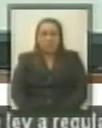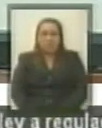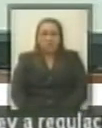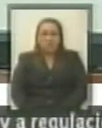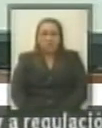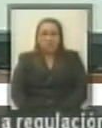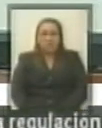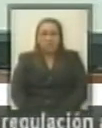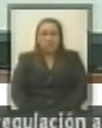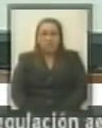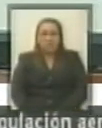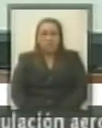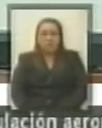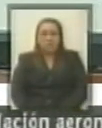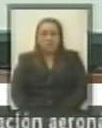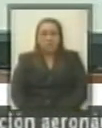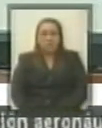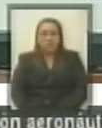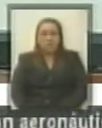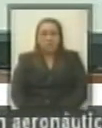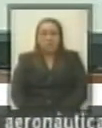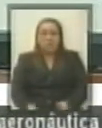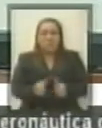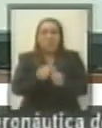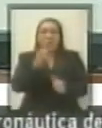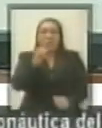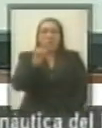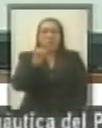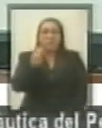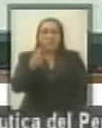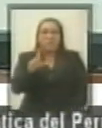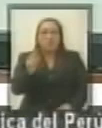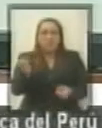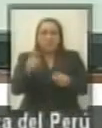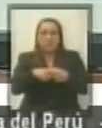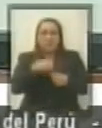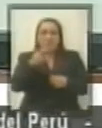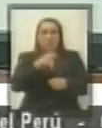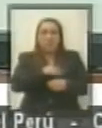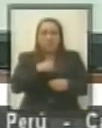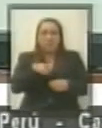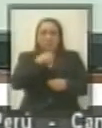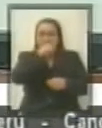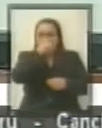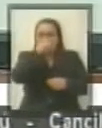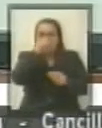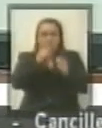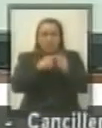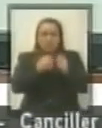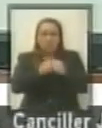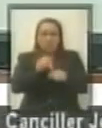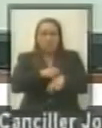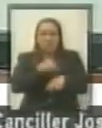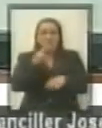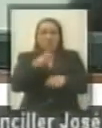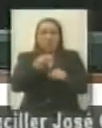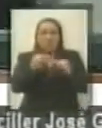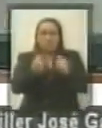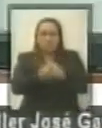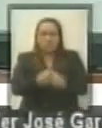vacante una plaza. En el caso de OSIPTEL, su consejo directivo es integrado por 3 miembros y encontrándose vacantes 2